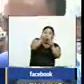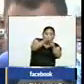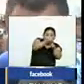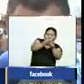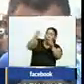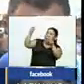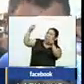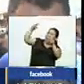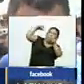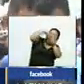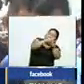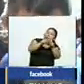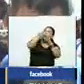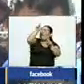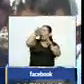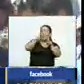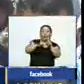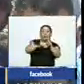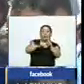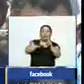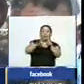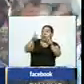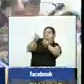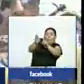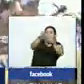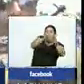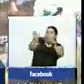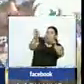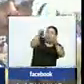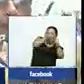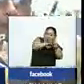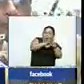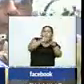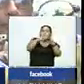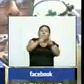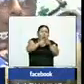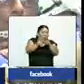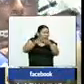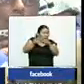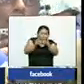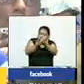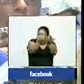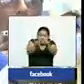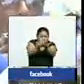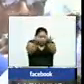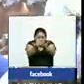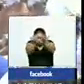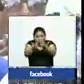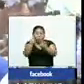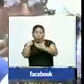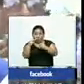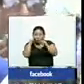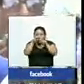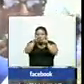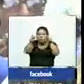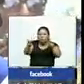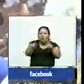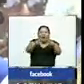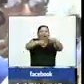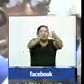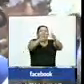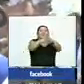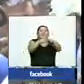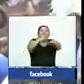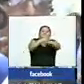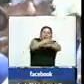le caía, pero gracias a Dios no le cayó, verdad. El fuego se propagó rápidamente porque si ven, es estructura de bajaré que hay